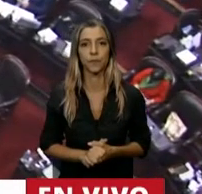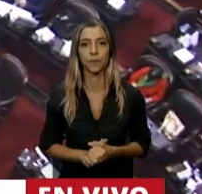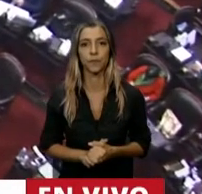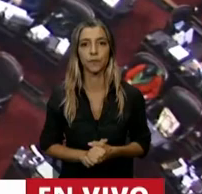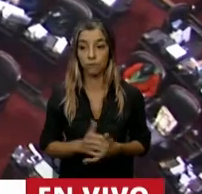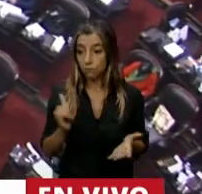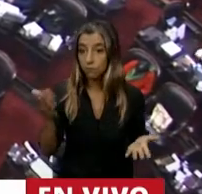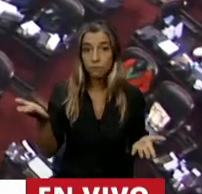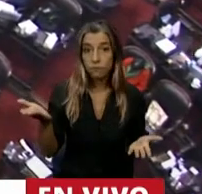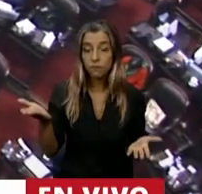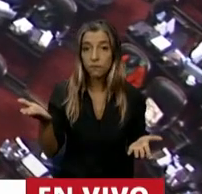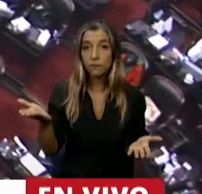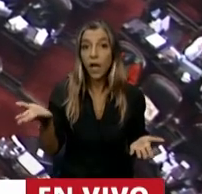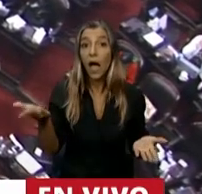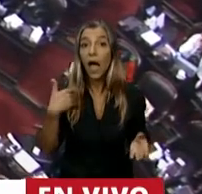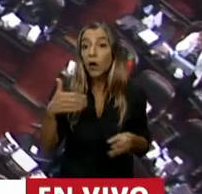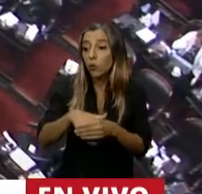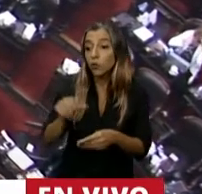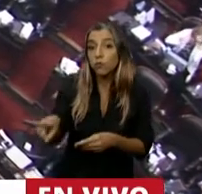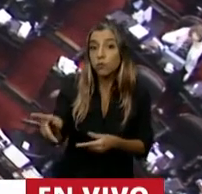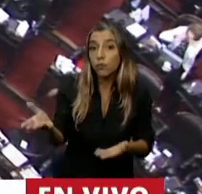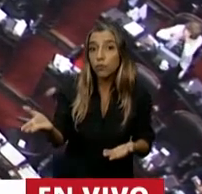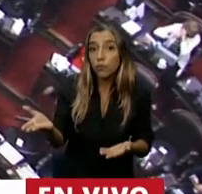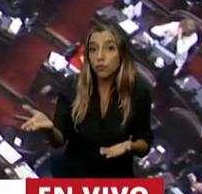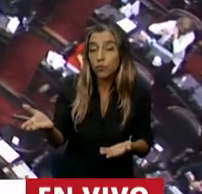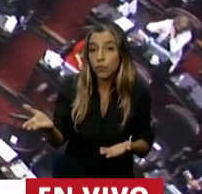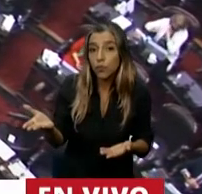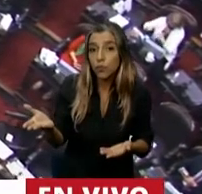¿Acá? Ah. ¿Sentido de su voto, diputado?